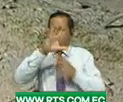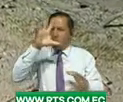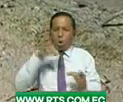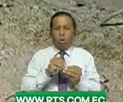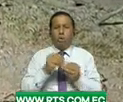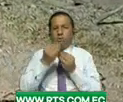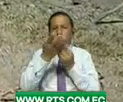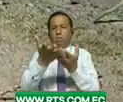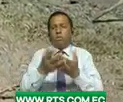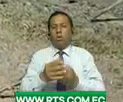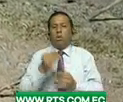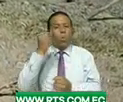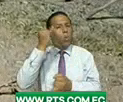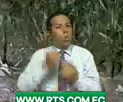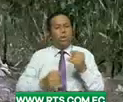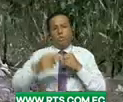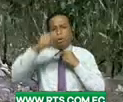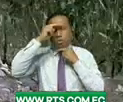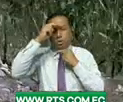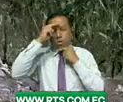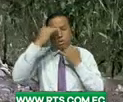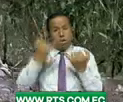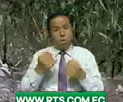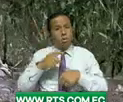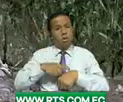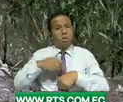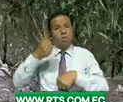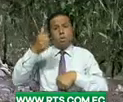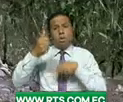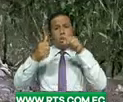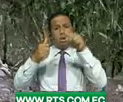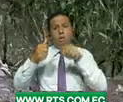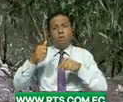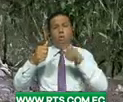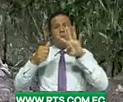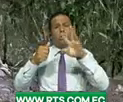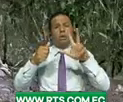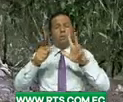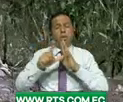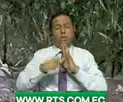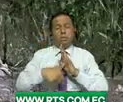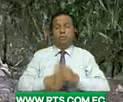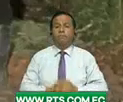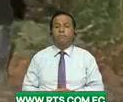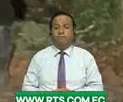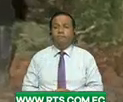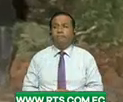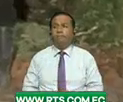emisiones. Noticia de última hora cuando son las 22 horas con 43 minutos.